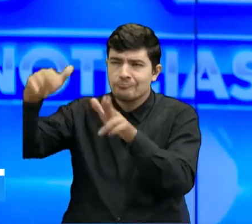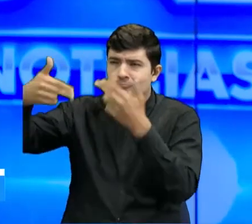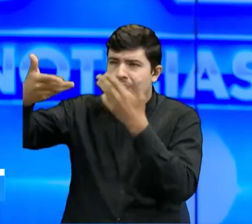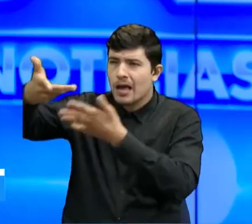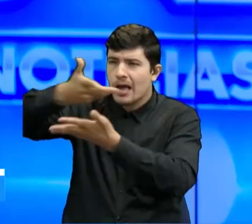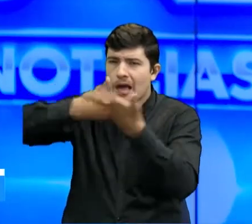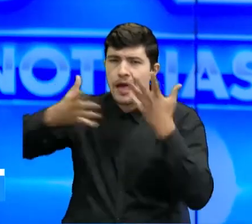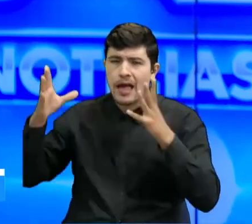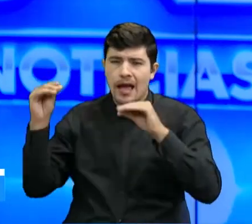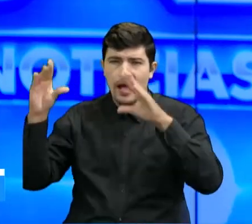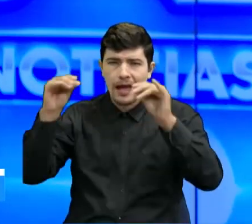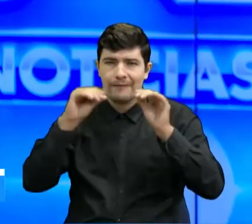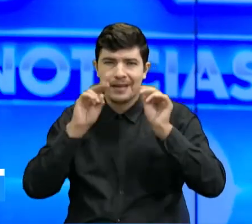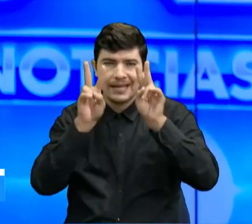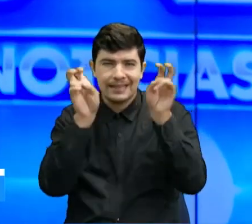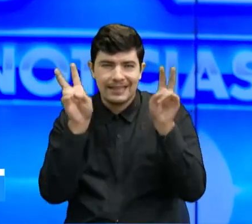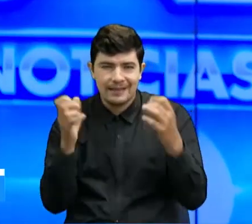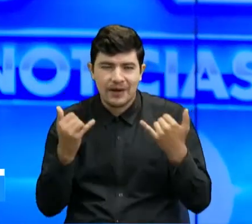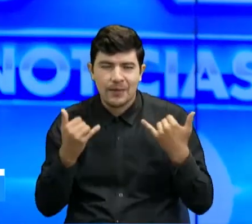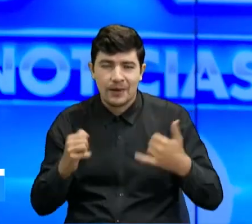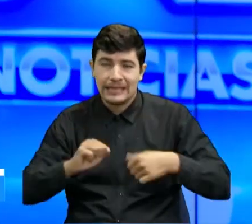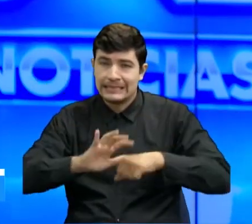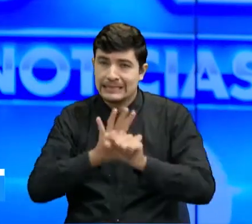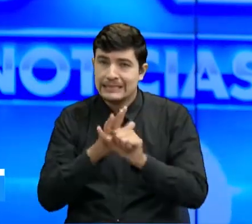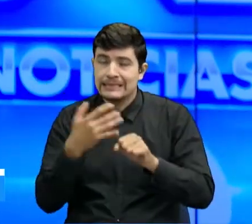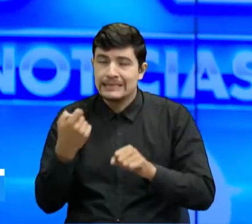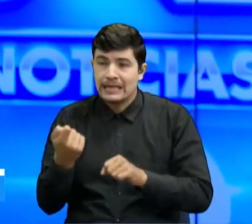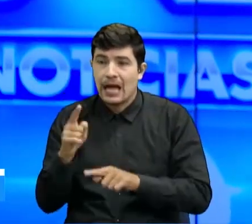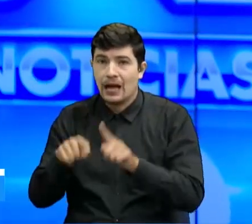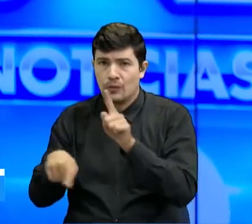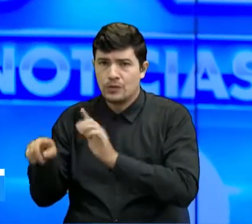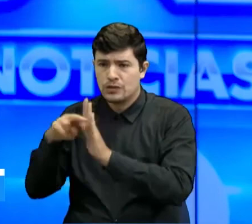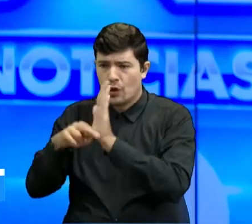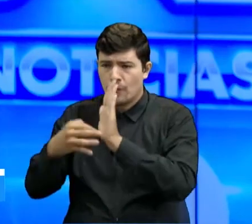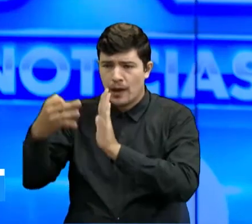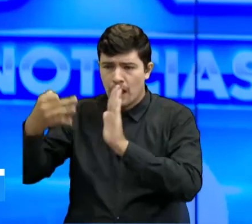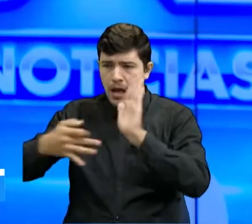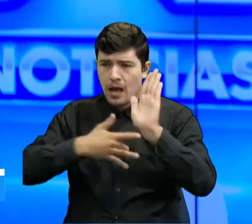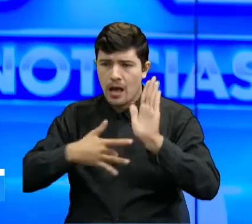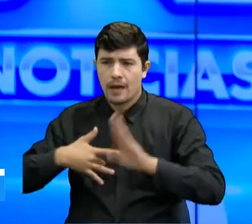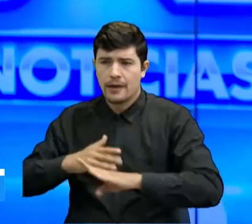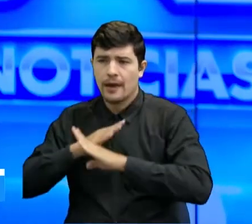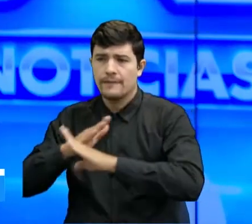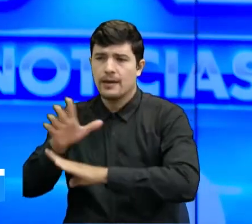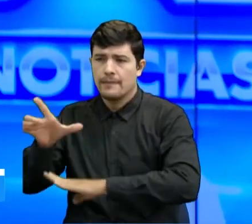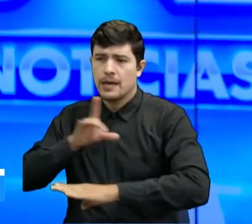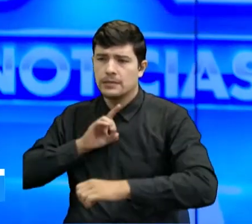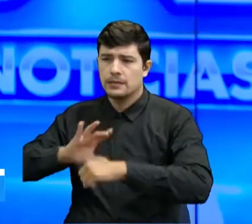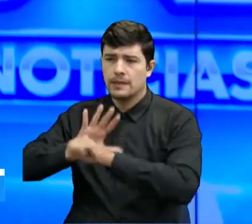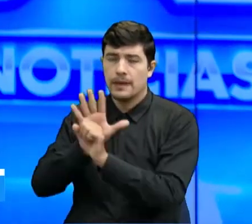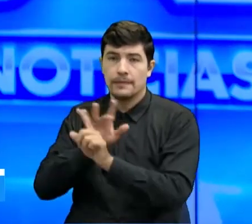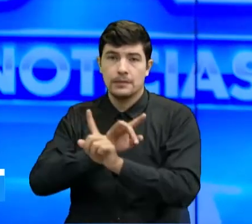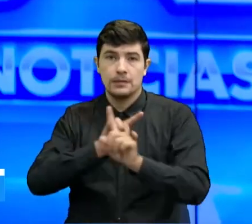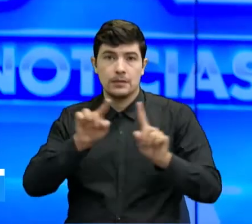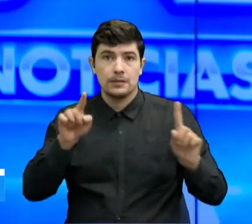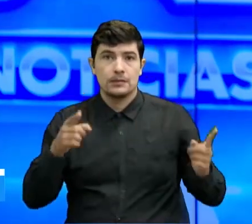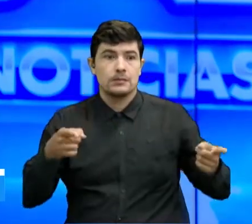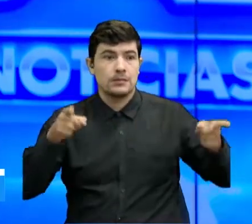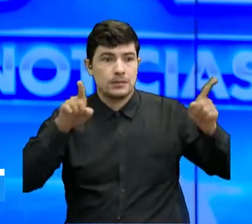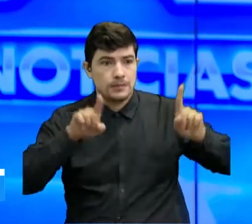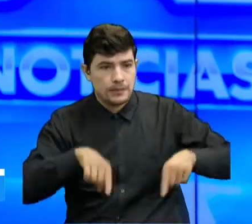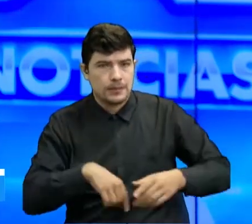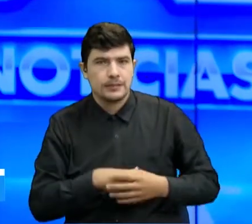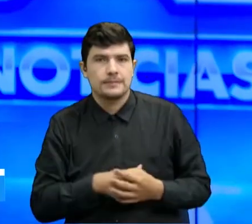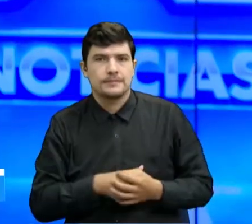nos llenan de expectativa frente a esta época de pandemia. Mucho se habla de los protocolos de bioseguridad para evitar la propagación del COVID-19, pero también de